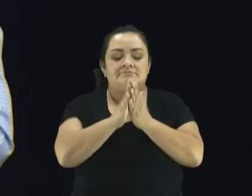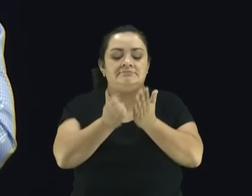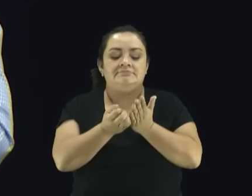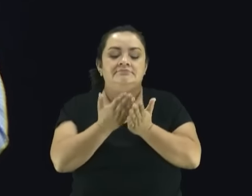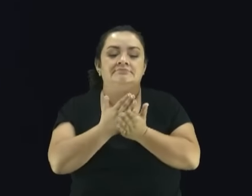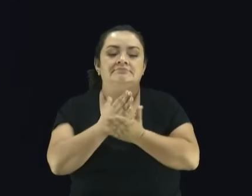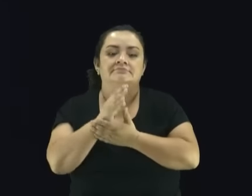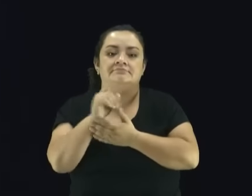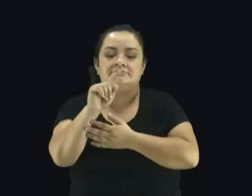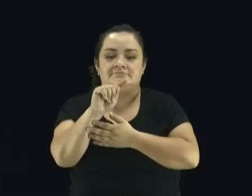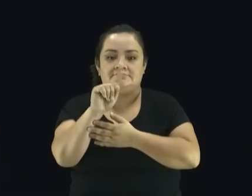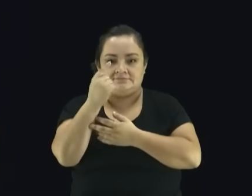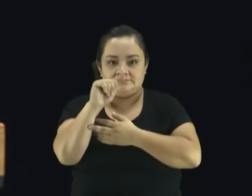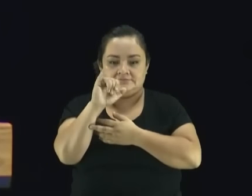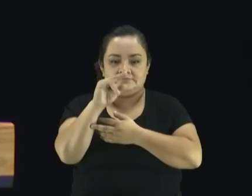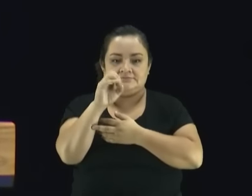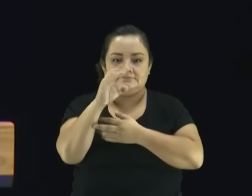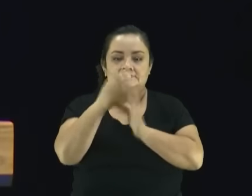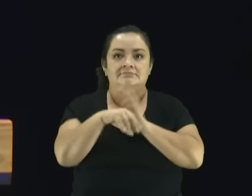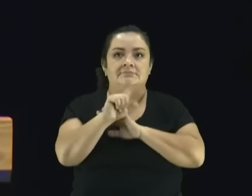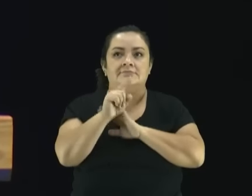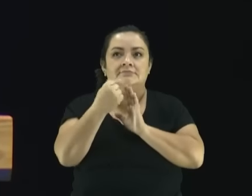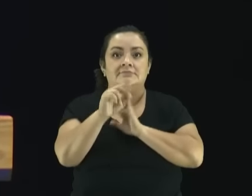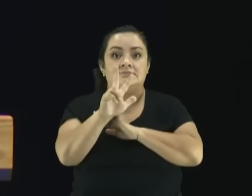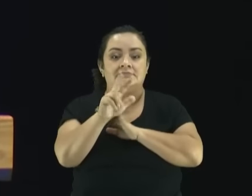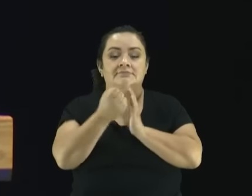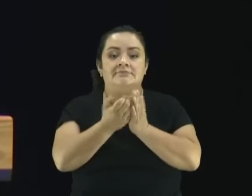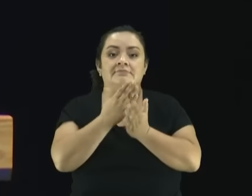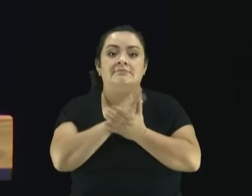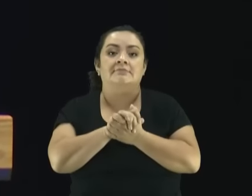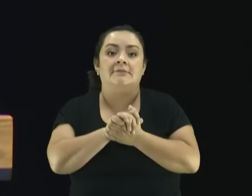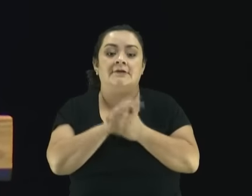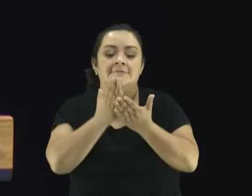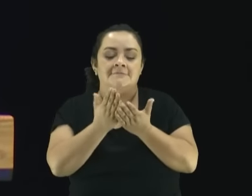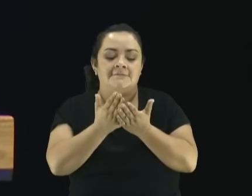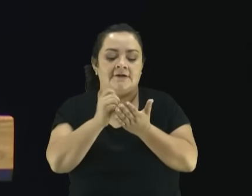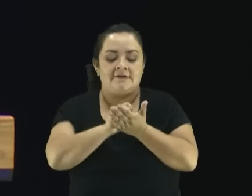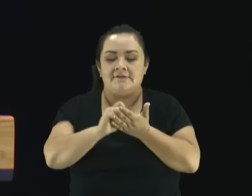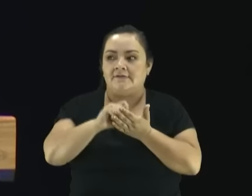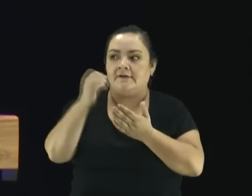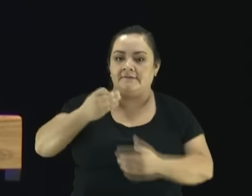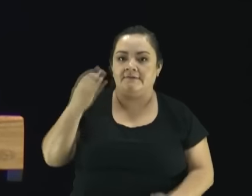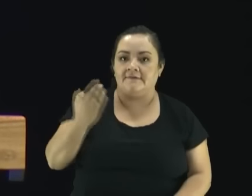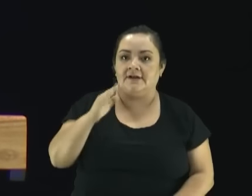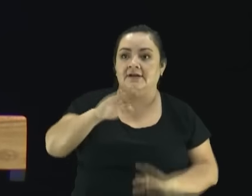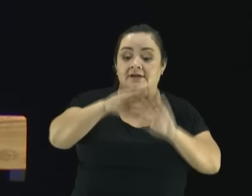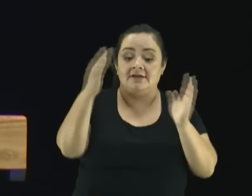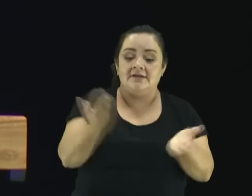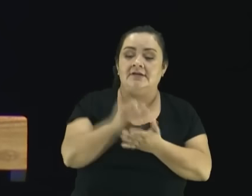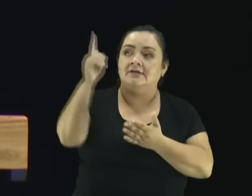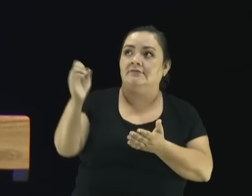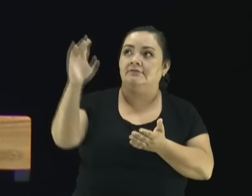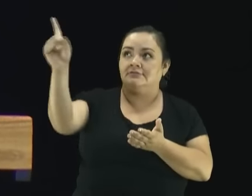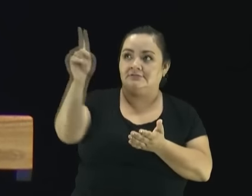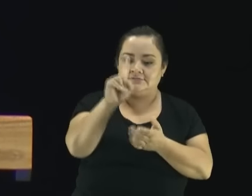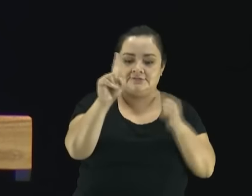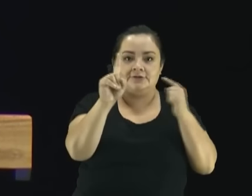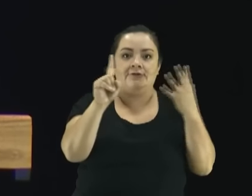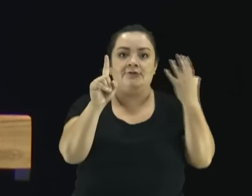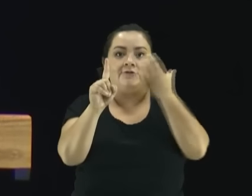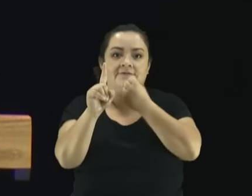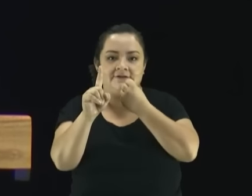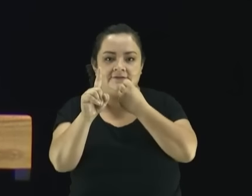versículo 3 palabra fiel y digna de ser recibida por todos que cristo vino al mundo para salvar a los pecadores